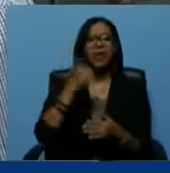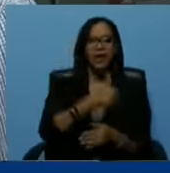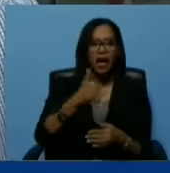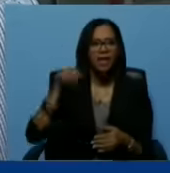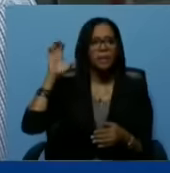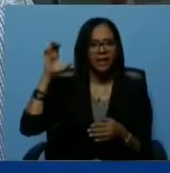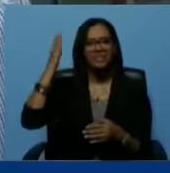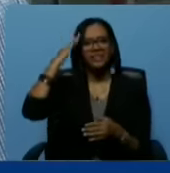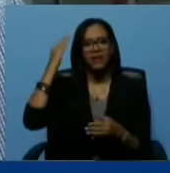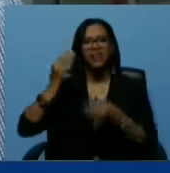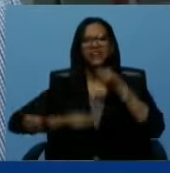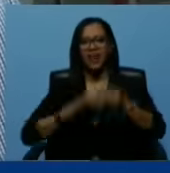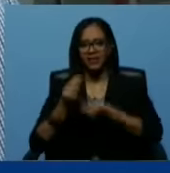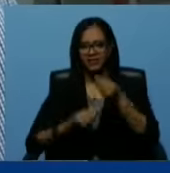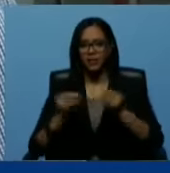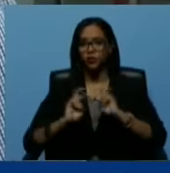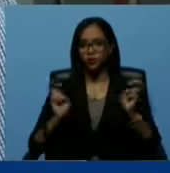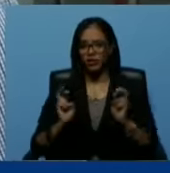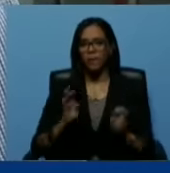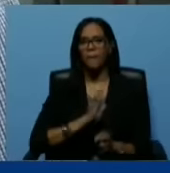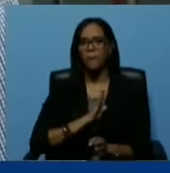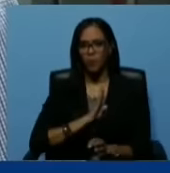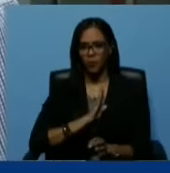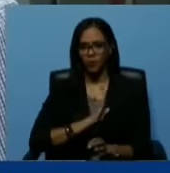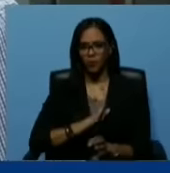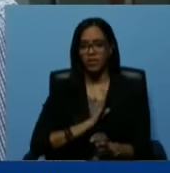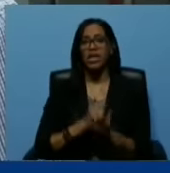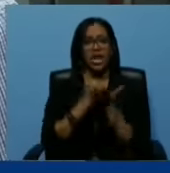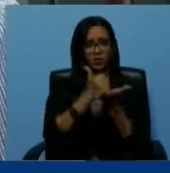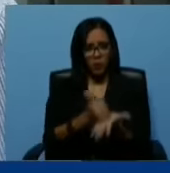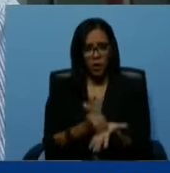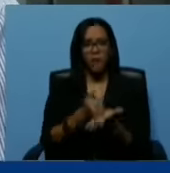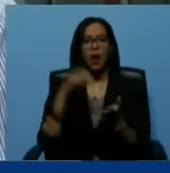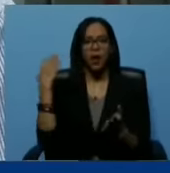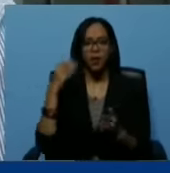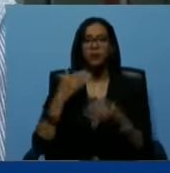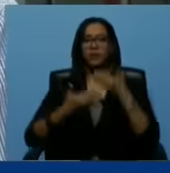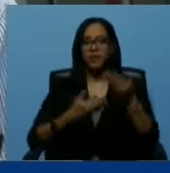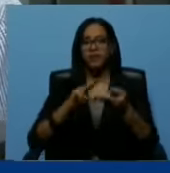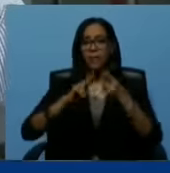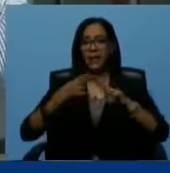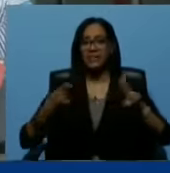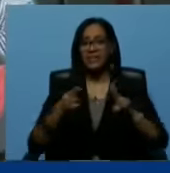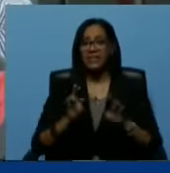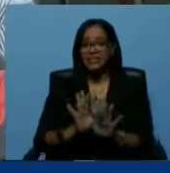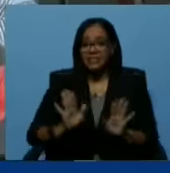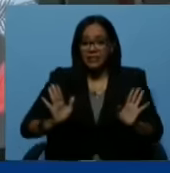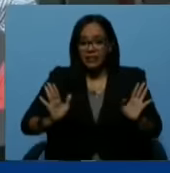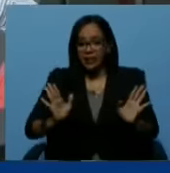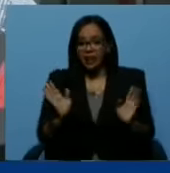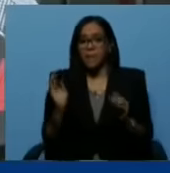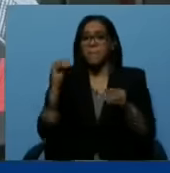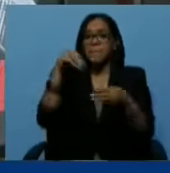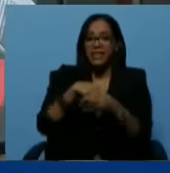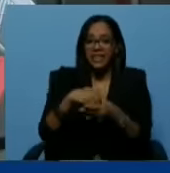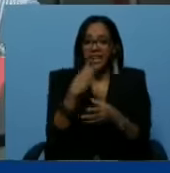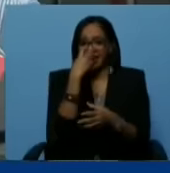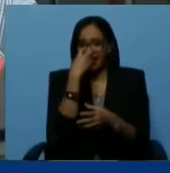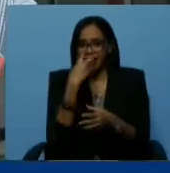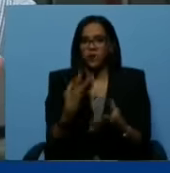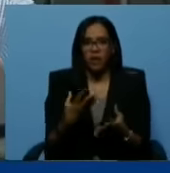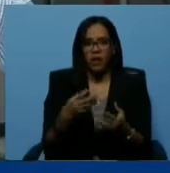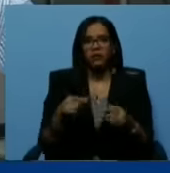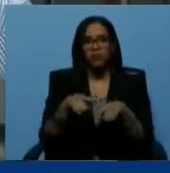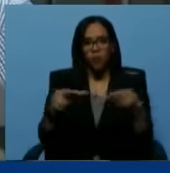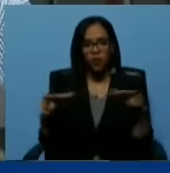internos. Y seguiremos ayudando a Colombia en su proceso de paz sin intervenir ni inmiscuirnos en los